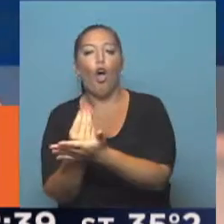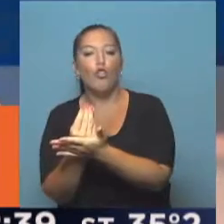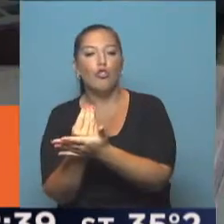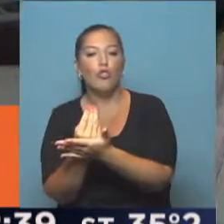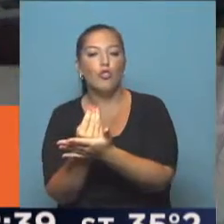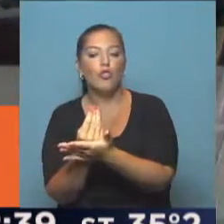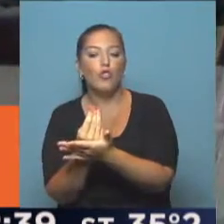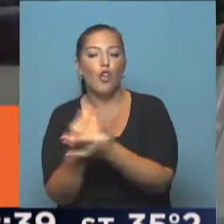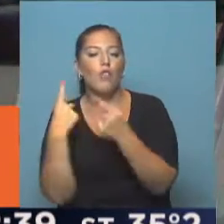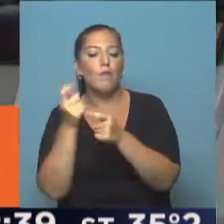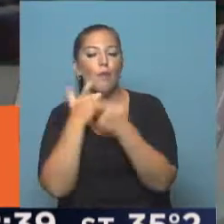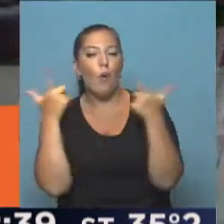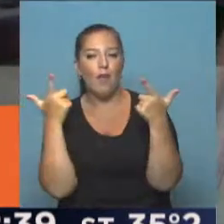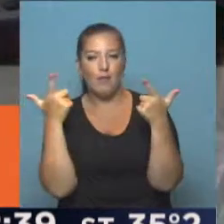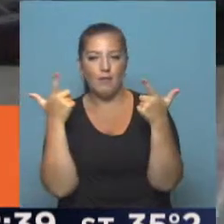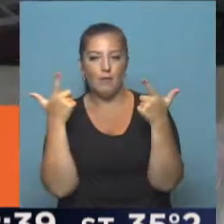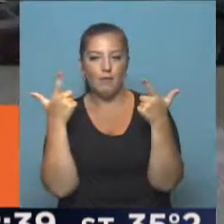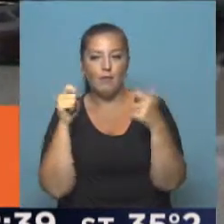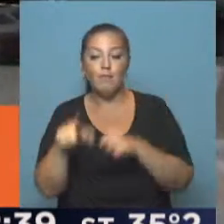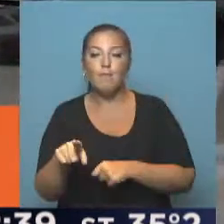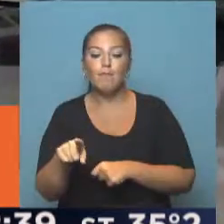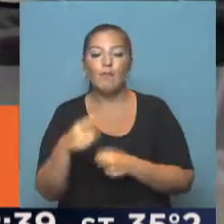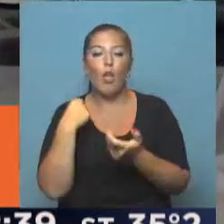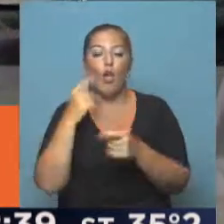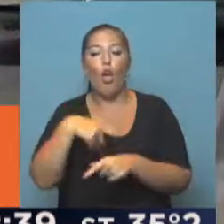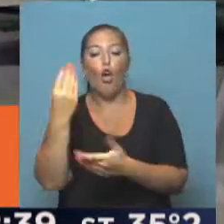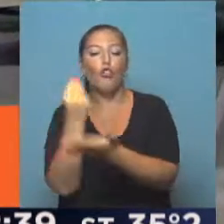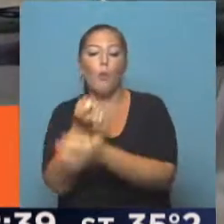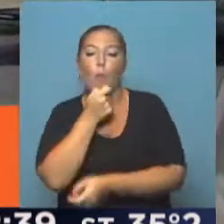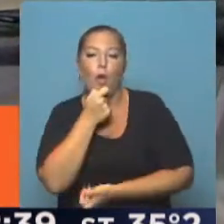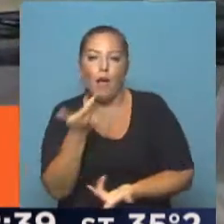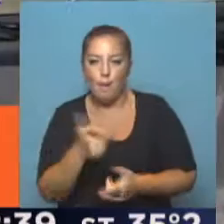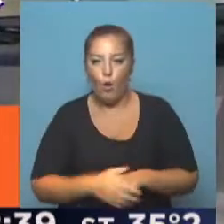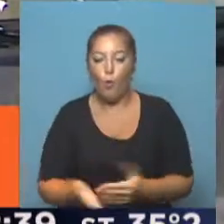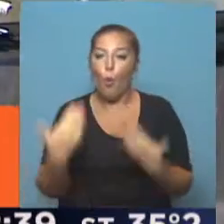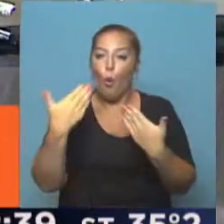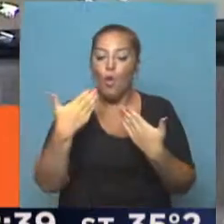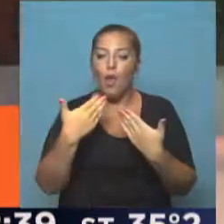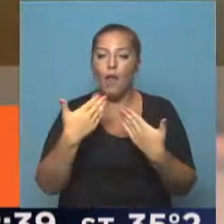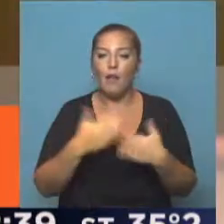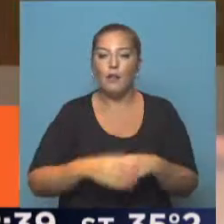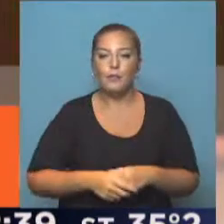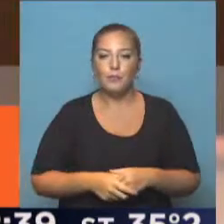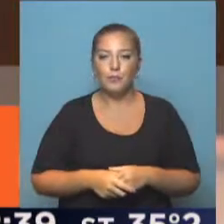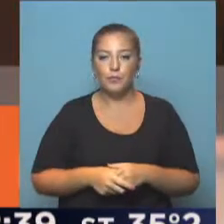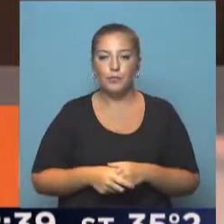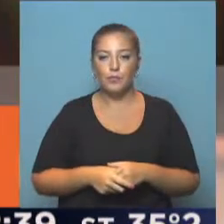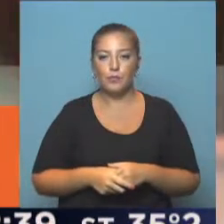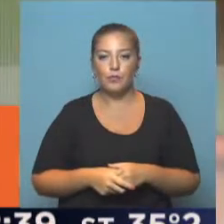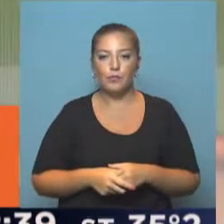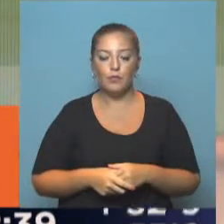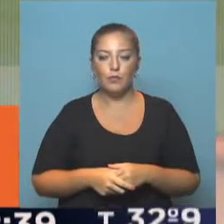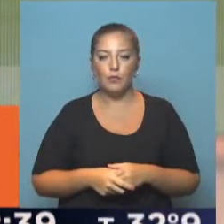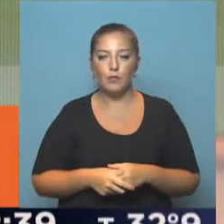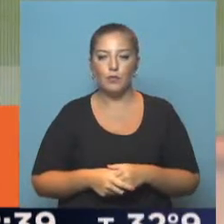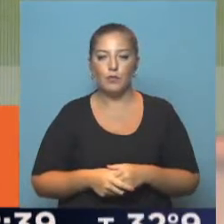¿no? Que es una alternativa política que, por ejemplo, pudiera en todo caso desplazar por